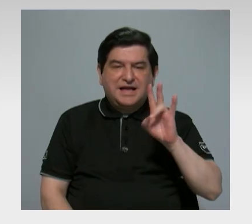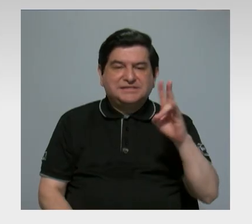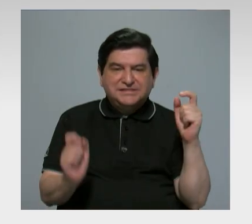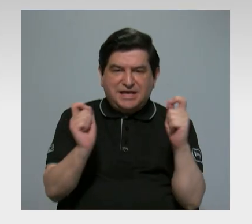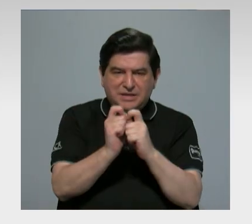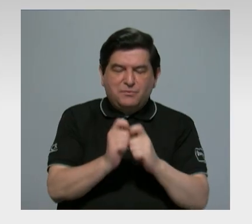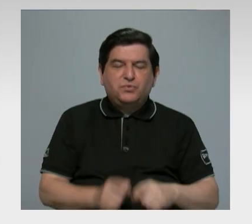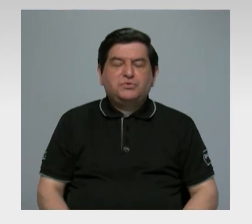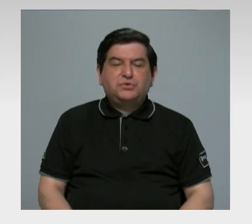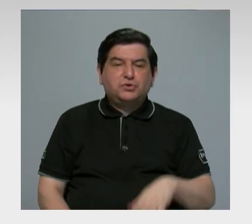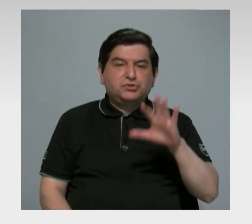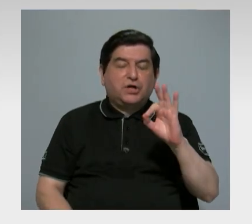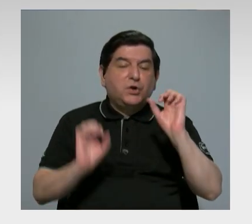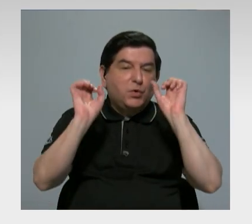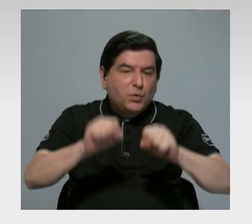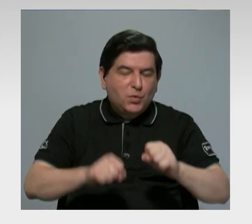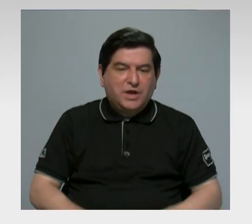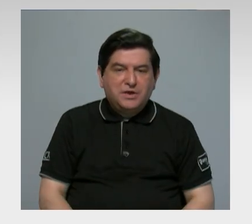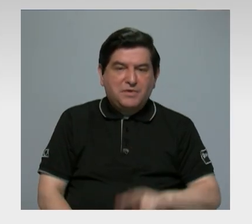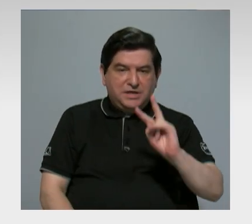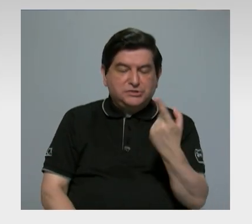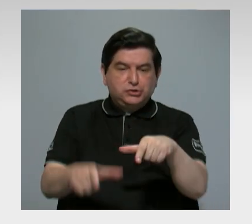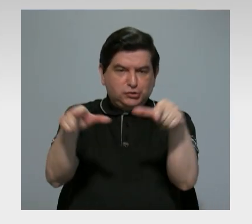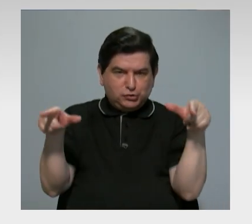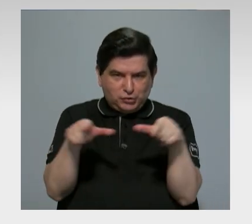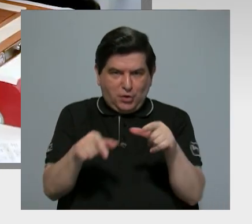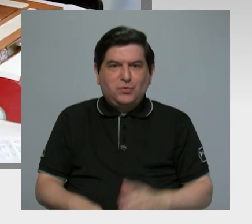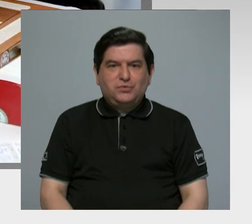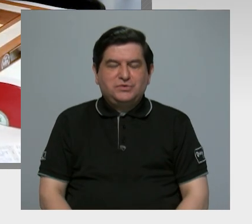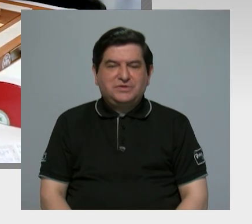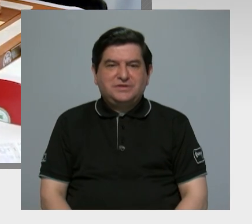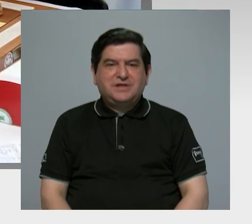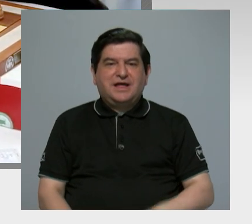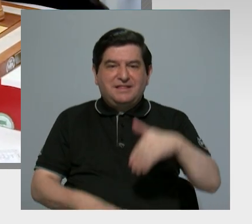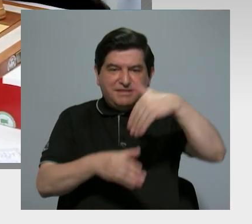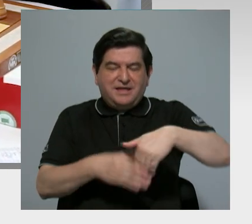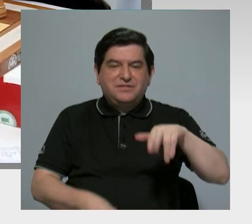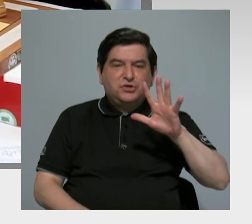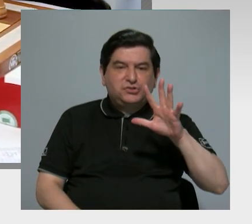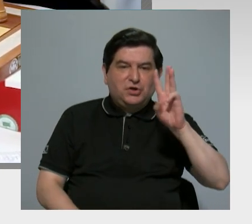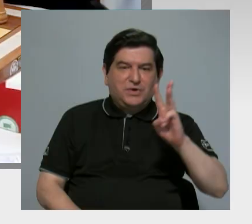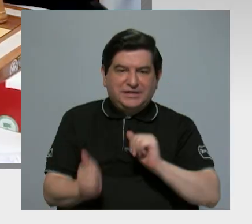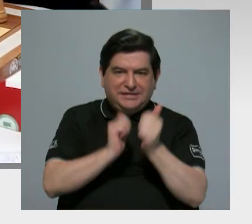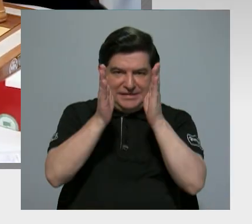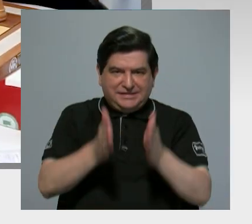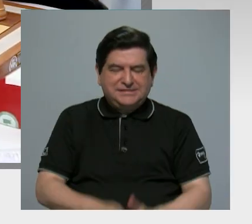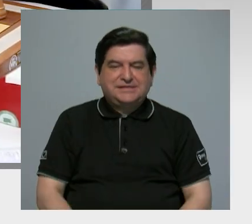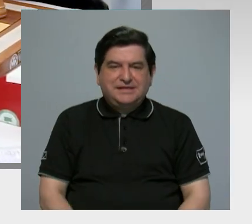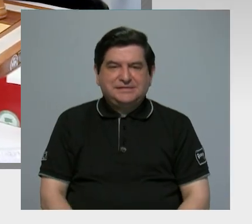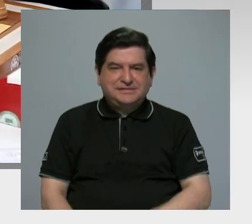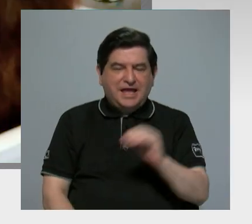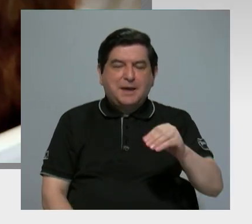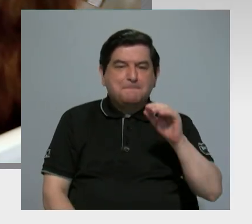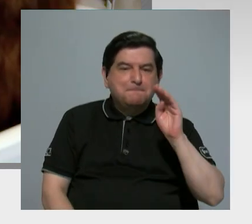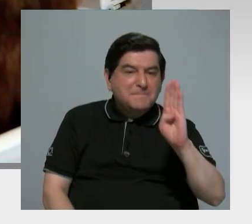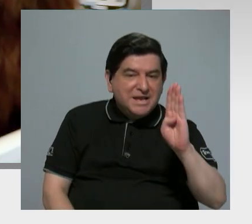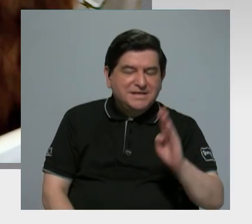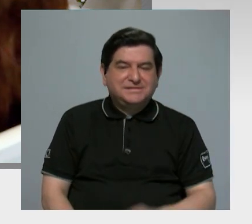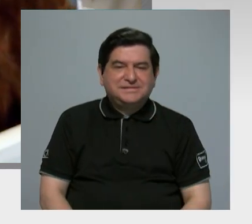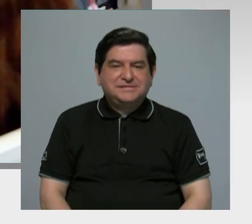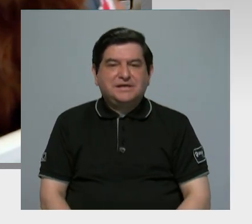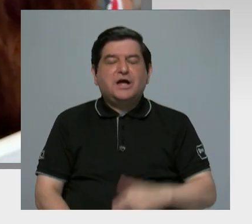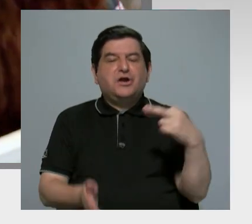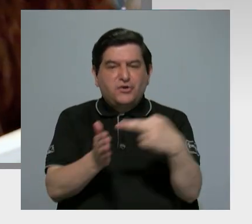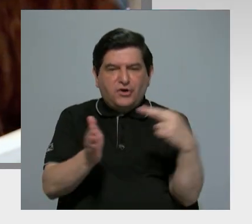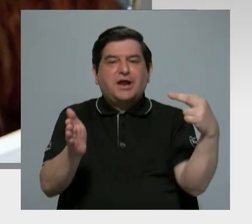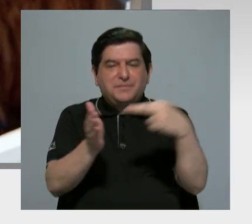sumó 7 puntos de 9 posibles, dejándose el segundo lugar entre 56 competidoras. En la modalidad blitz,